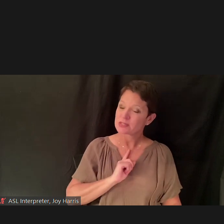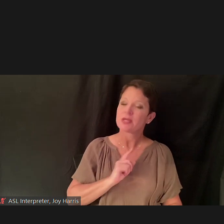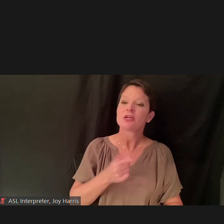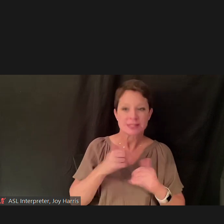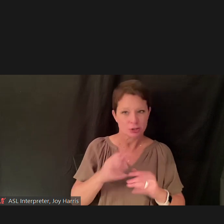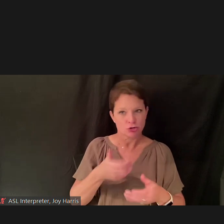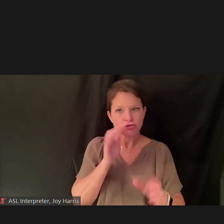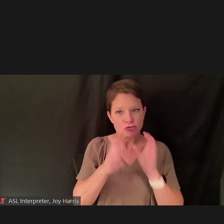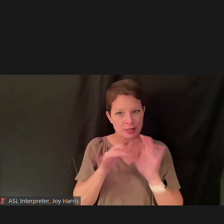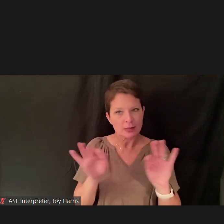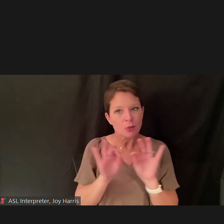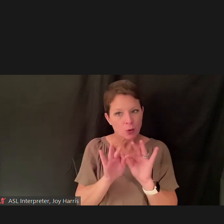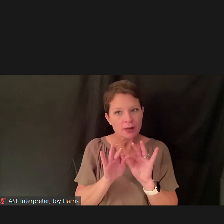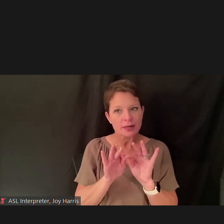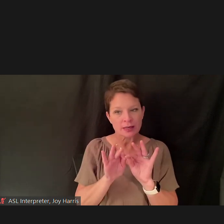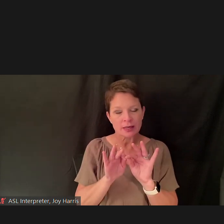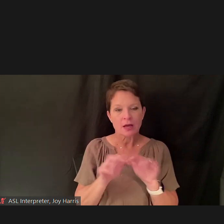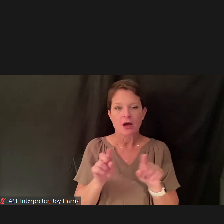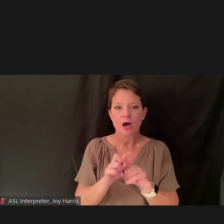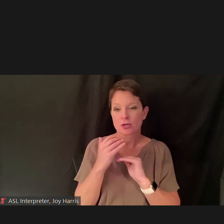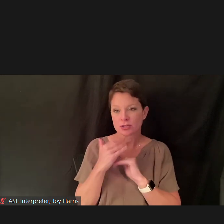través del día.